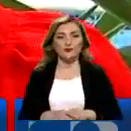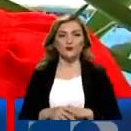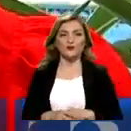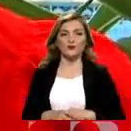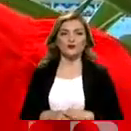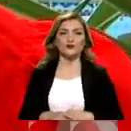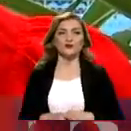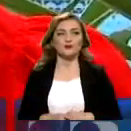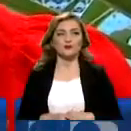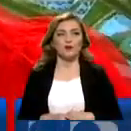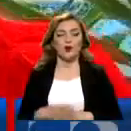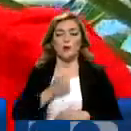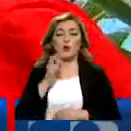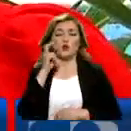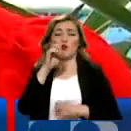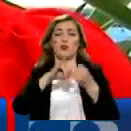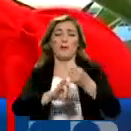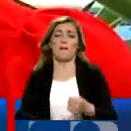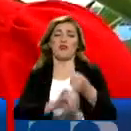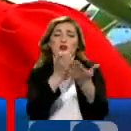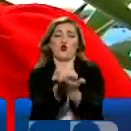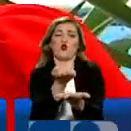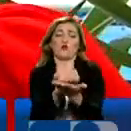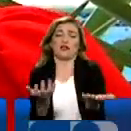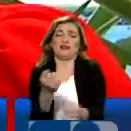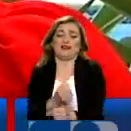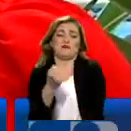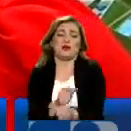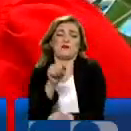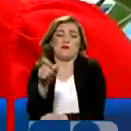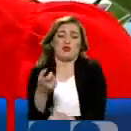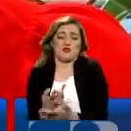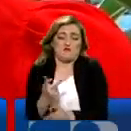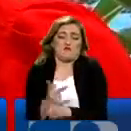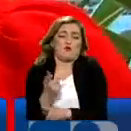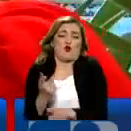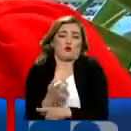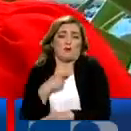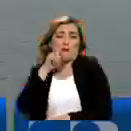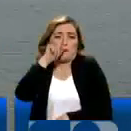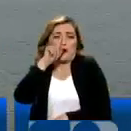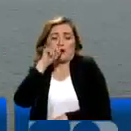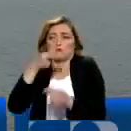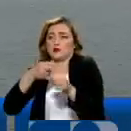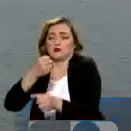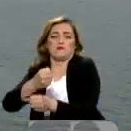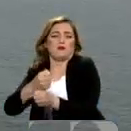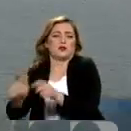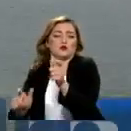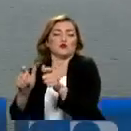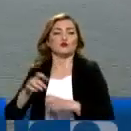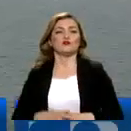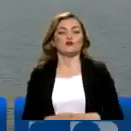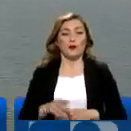porque nosotros vivimos del turismo no tenemos que para generar empleo mientras que las